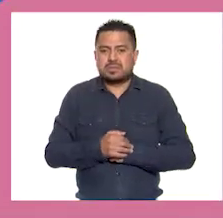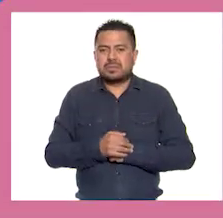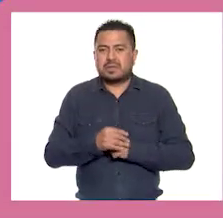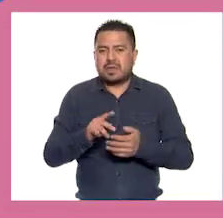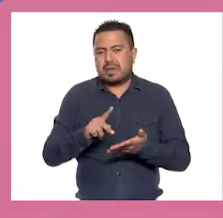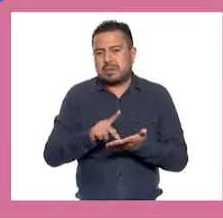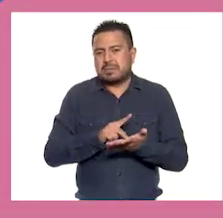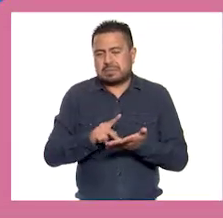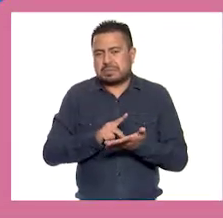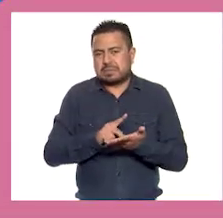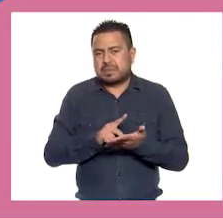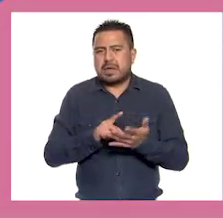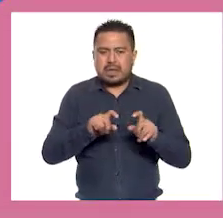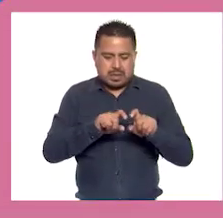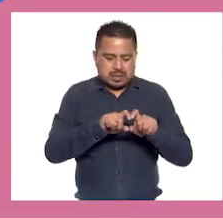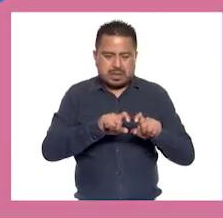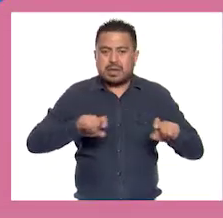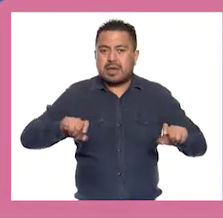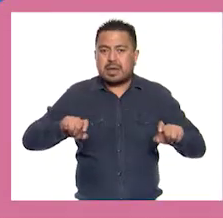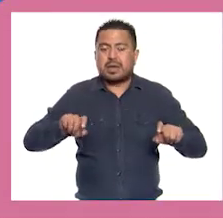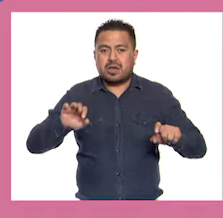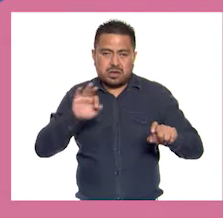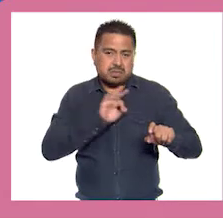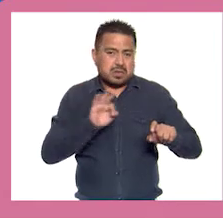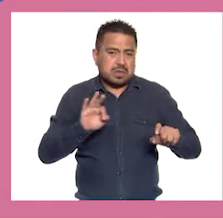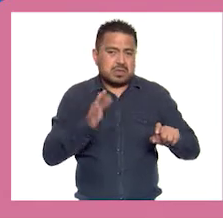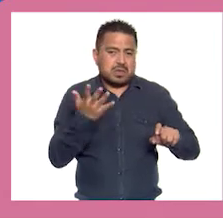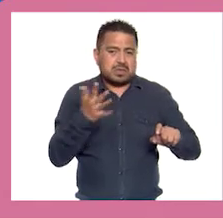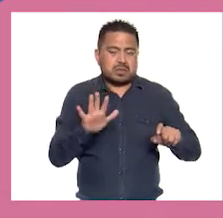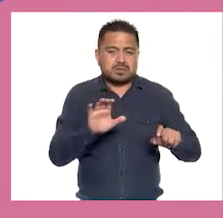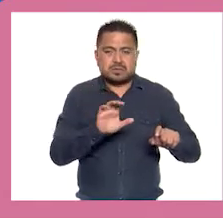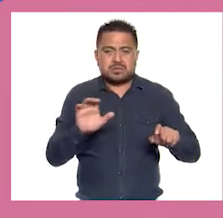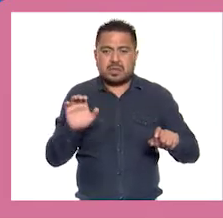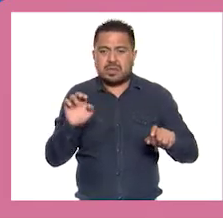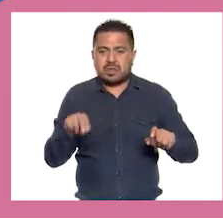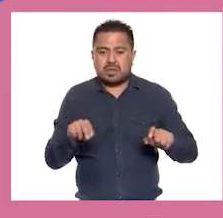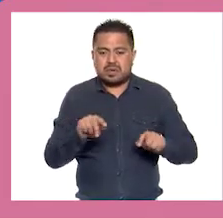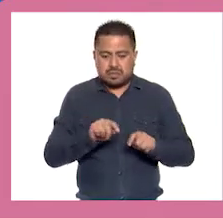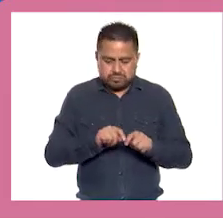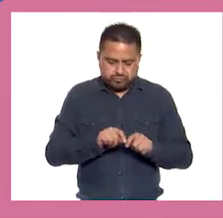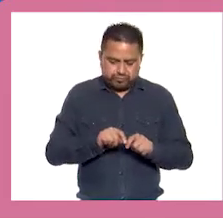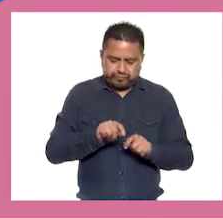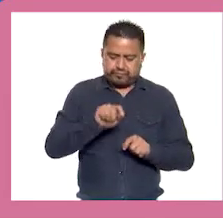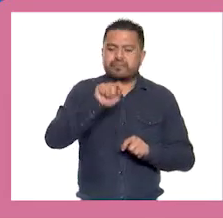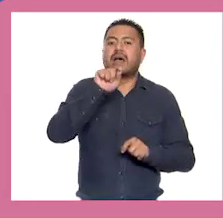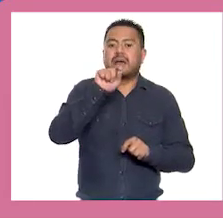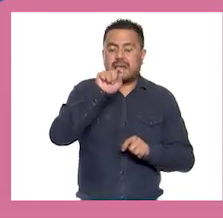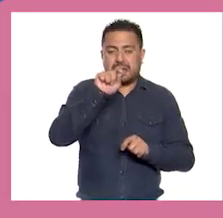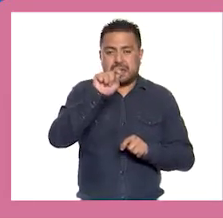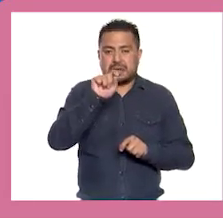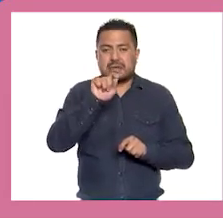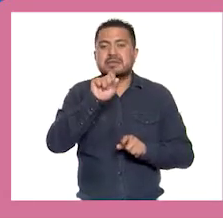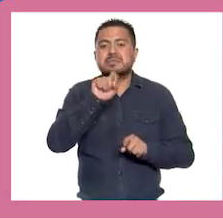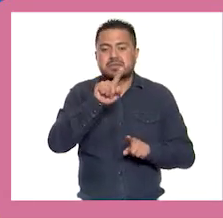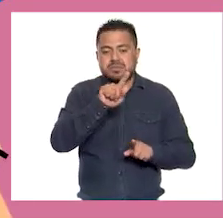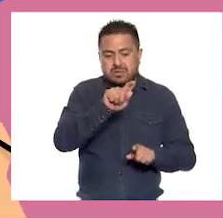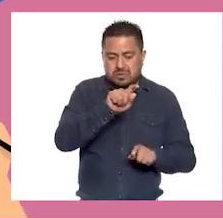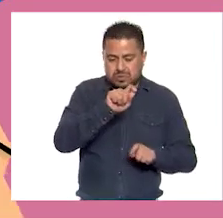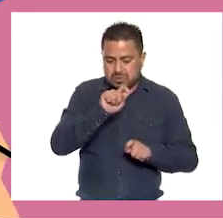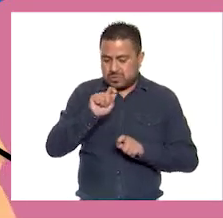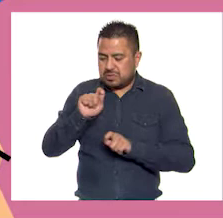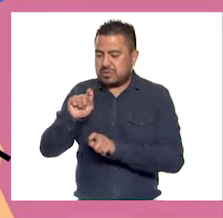el plumón o la pluma y con ayuda de la regla 10 centímetros de largo, partiendo de abajo hacia